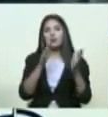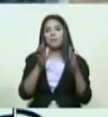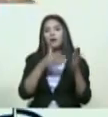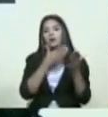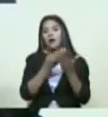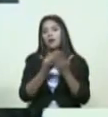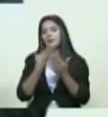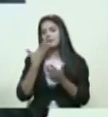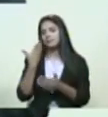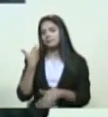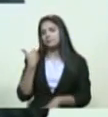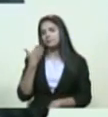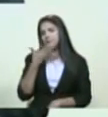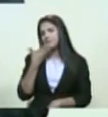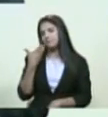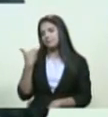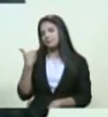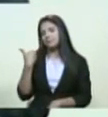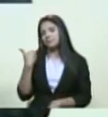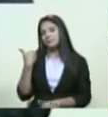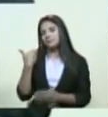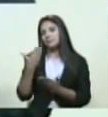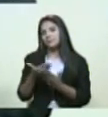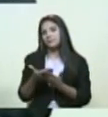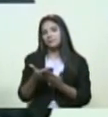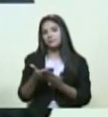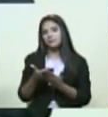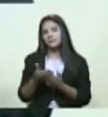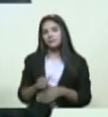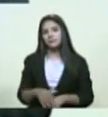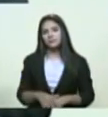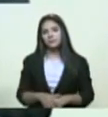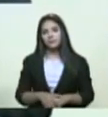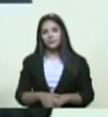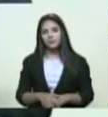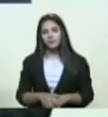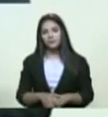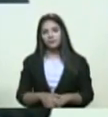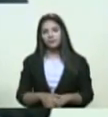más reciente del tristemente célebre pasado de esa gestión